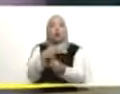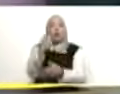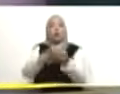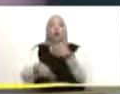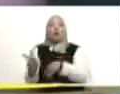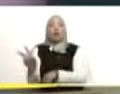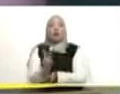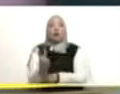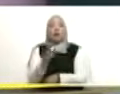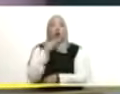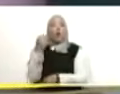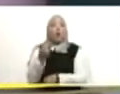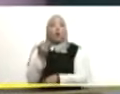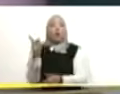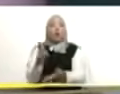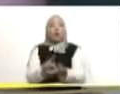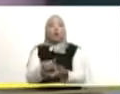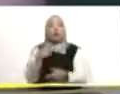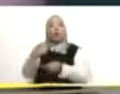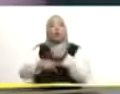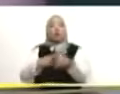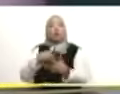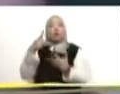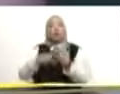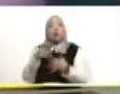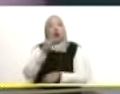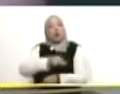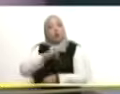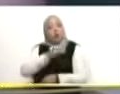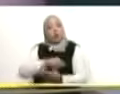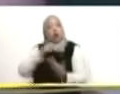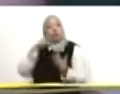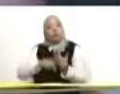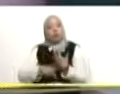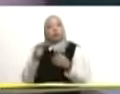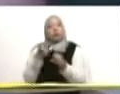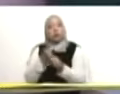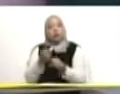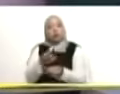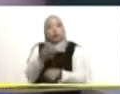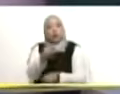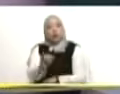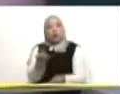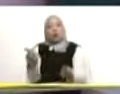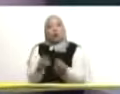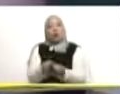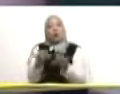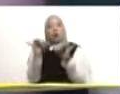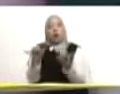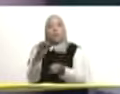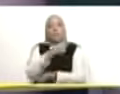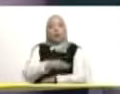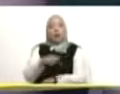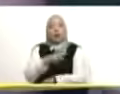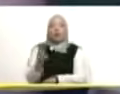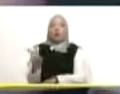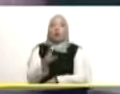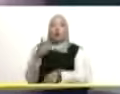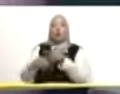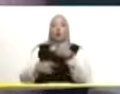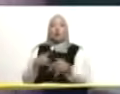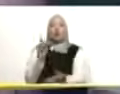país, donde los jóvenes podrán postular proyectos sociales o proyectos que tienen la visión de generar